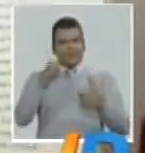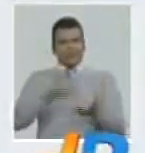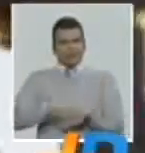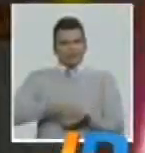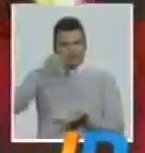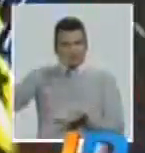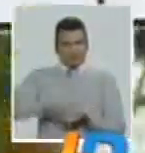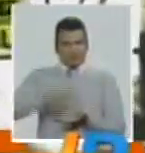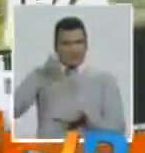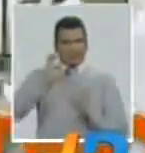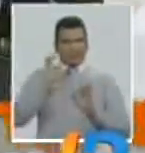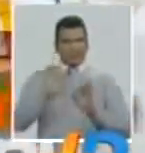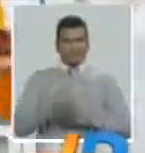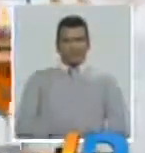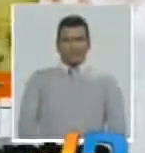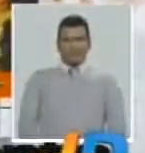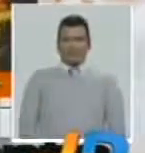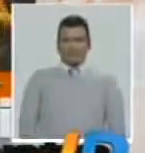musical.